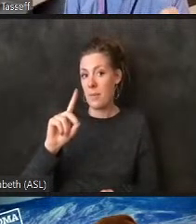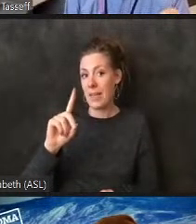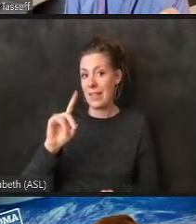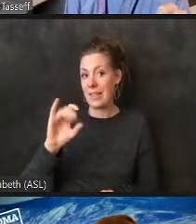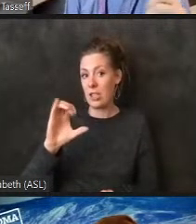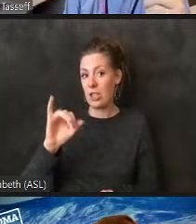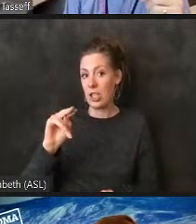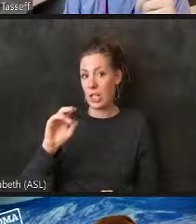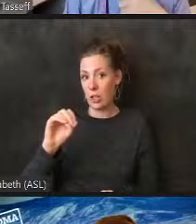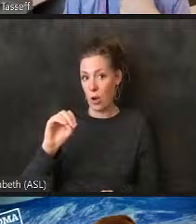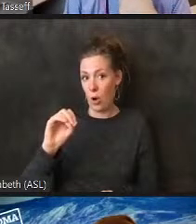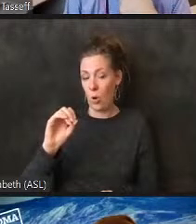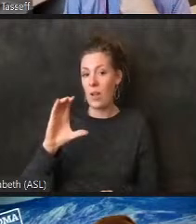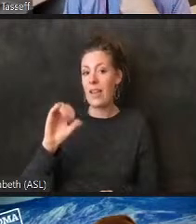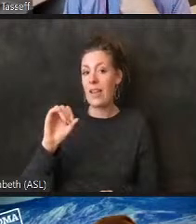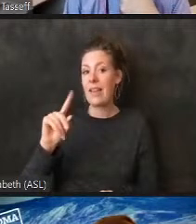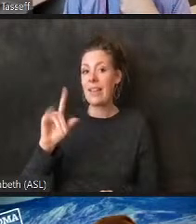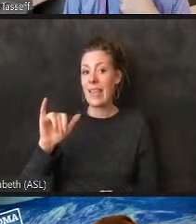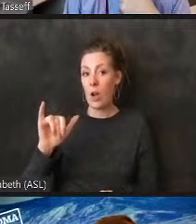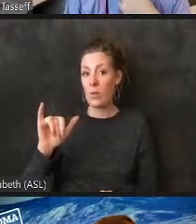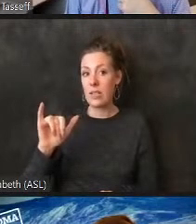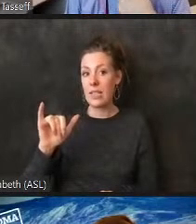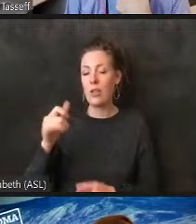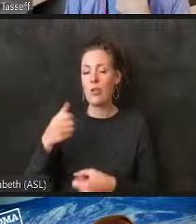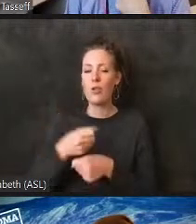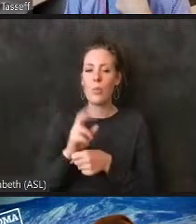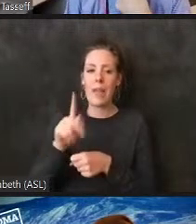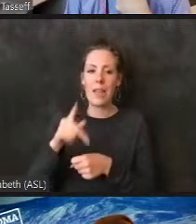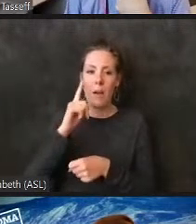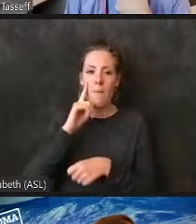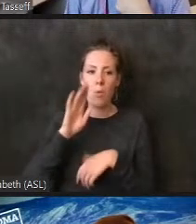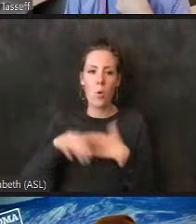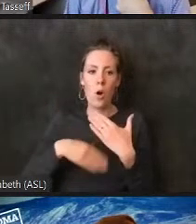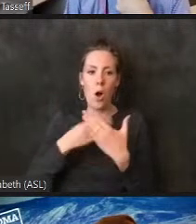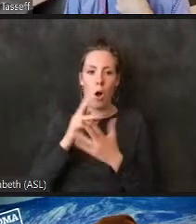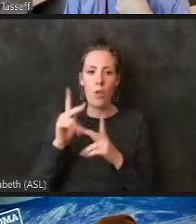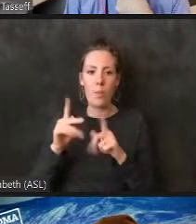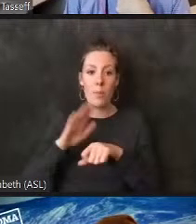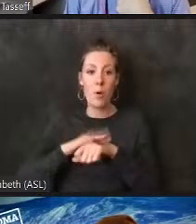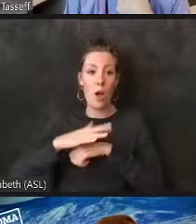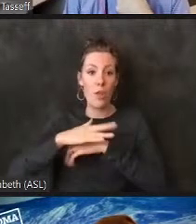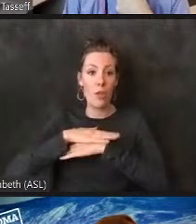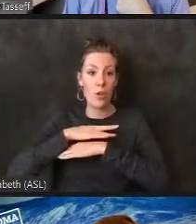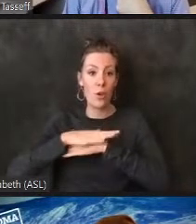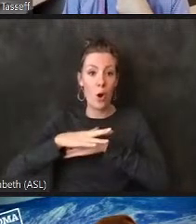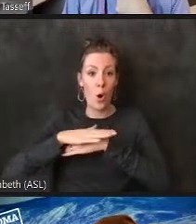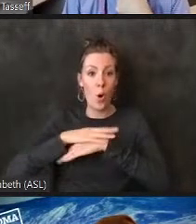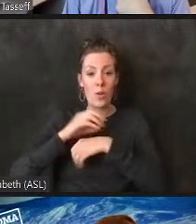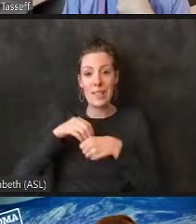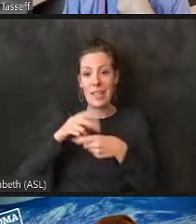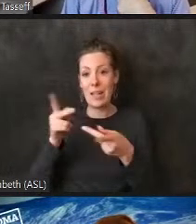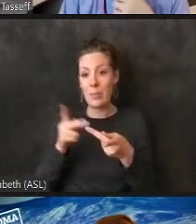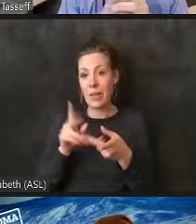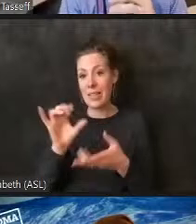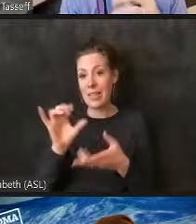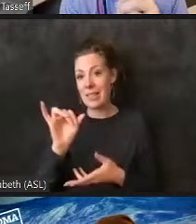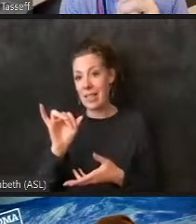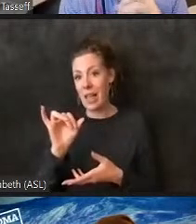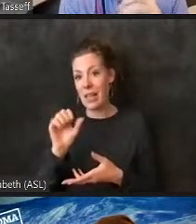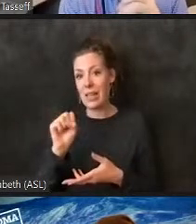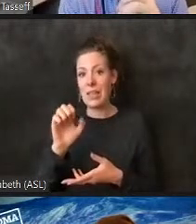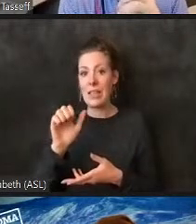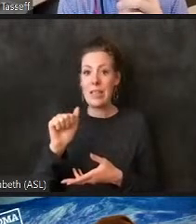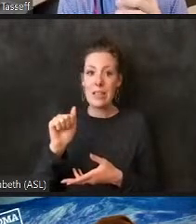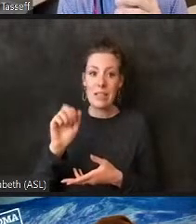el Mendocino, el condado Mendocino, ¿qué puede compensar para toda la gente que está en la costa, en